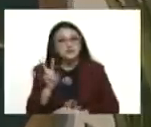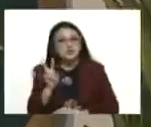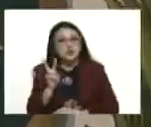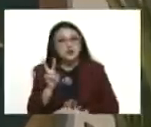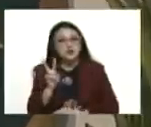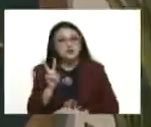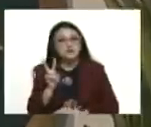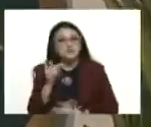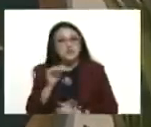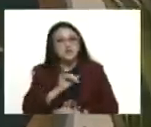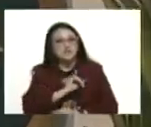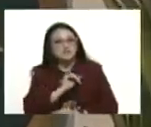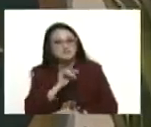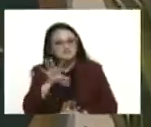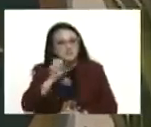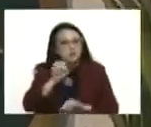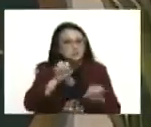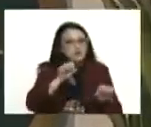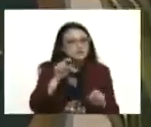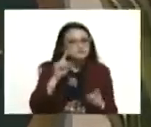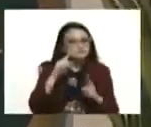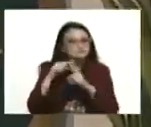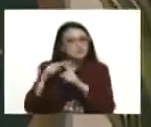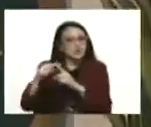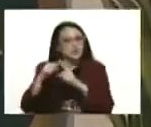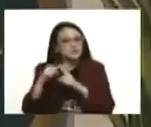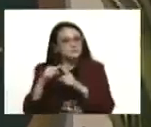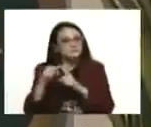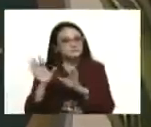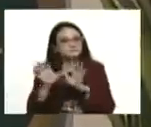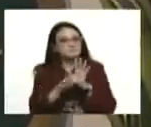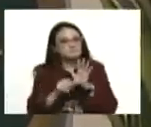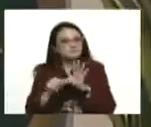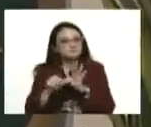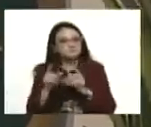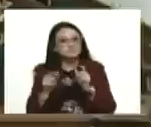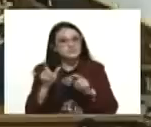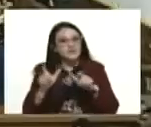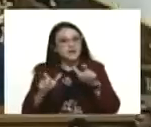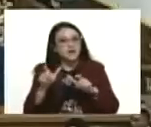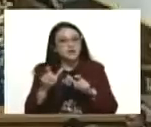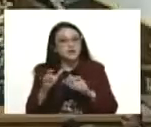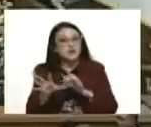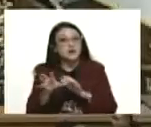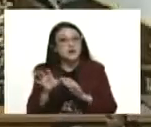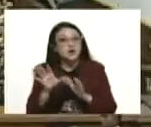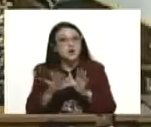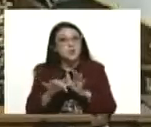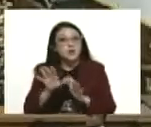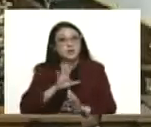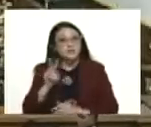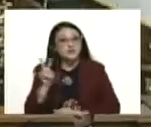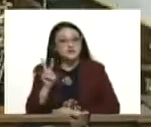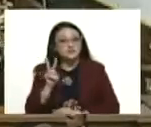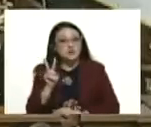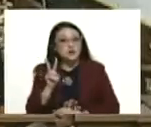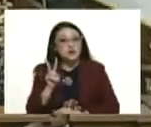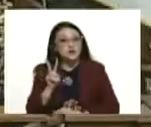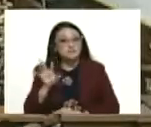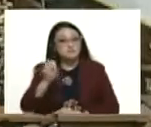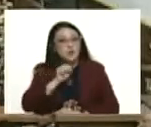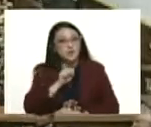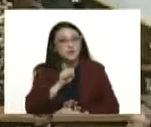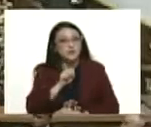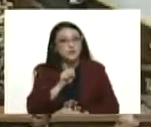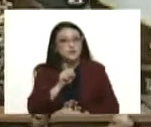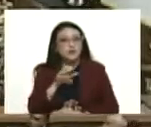para identificar, localizar y recuperar los bienes que le hayan sido incautados o identificados